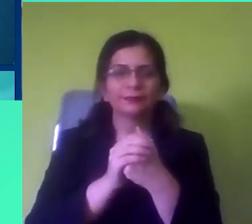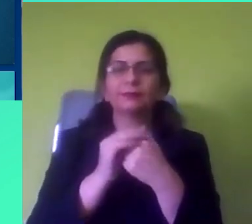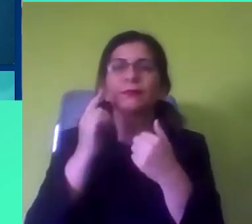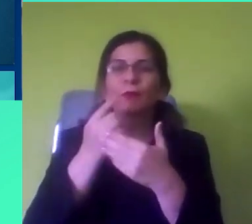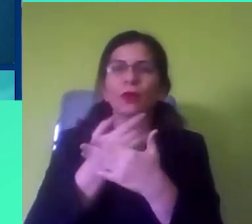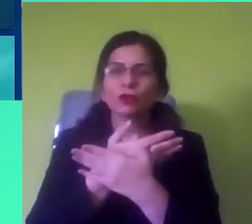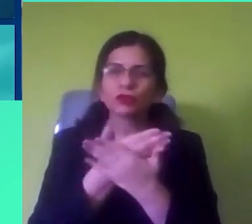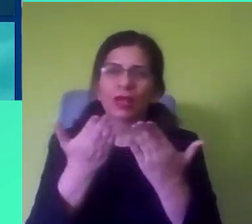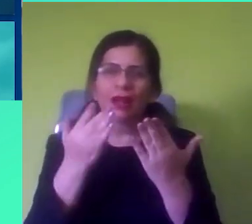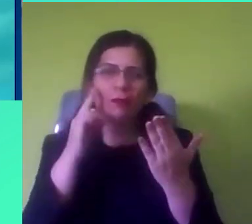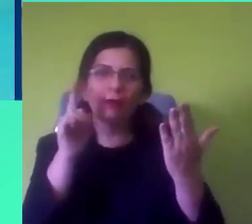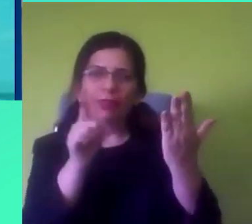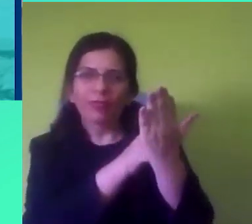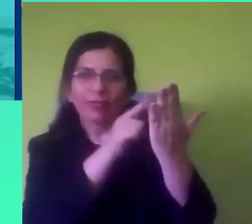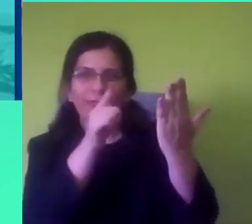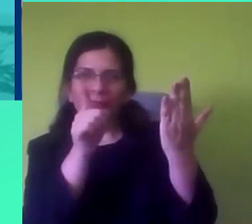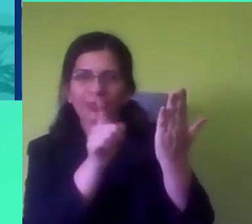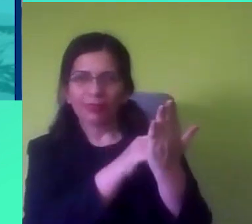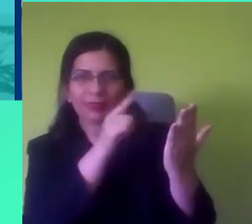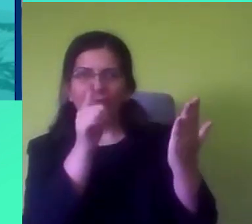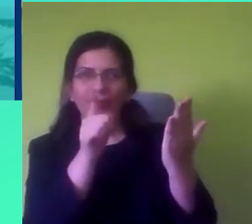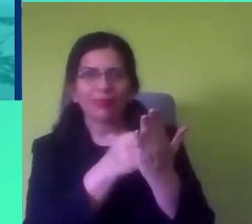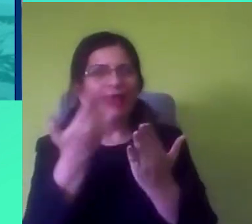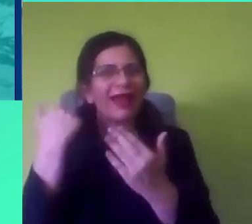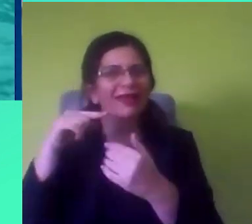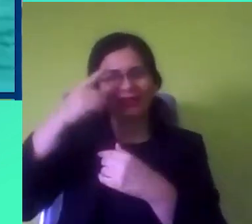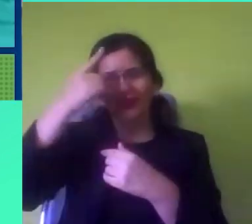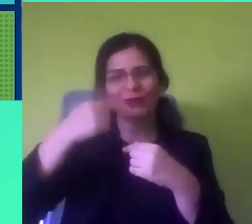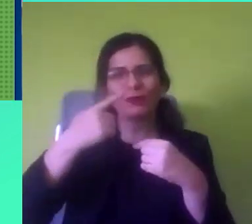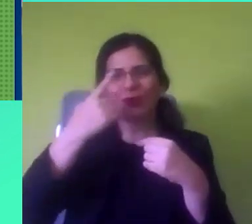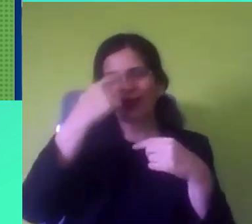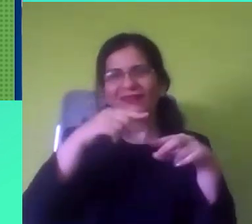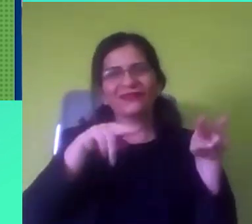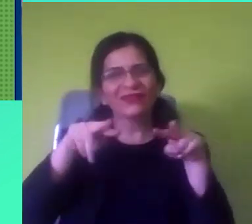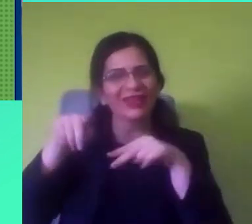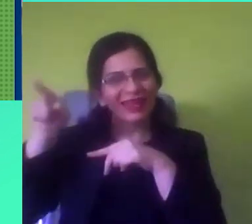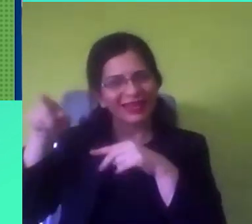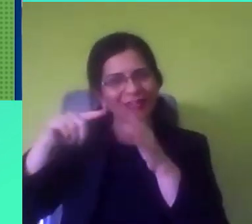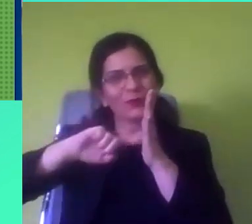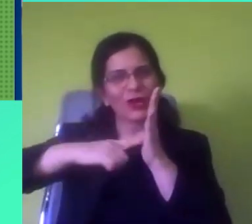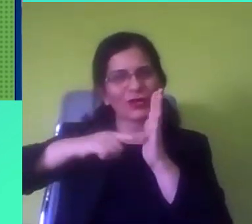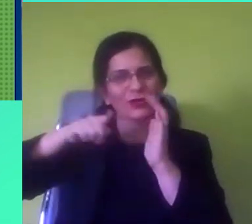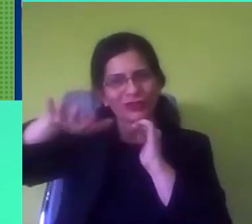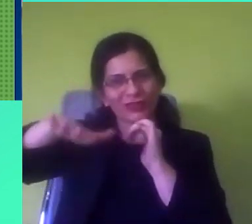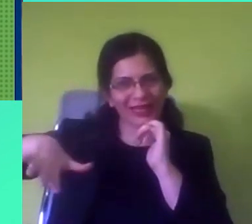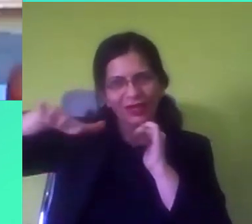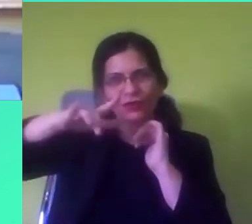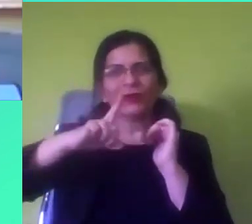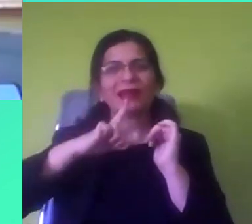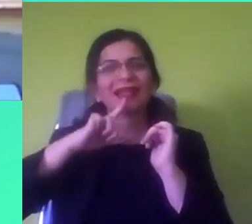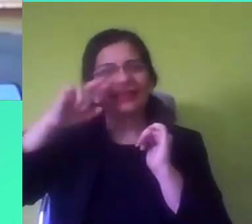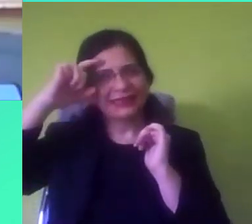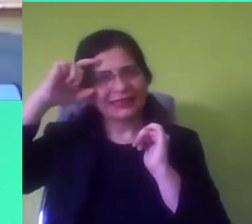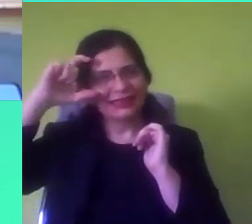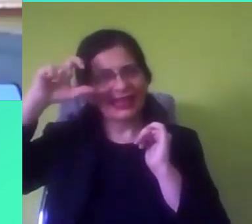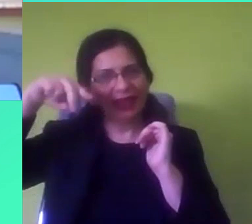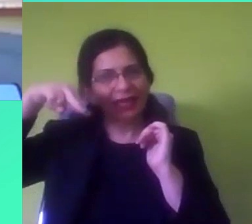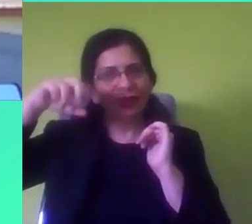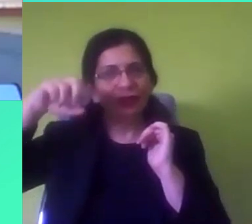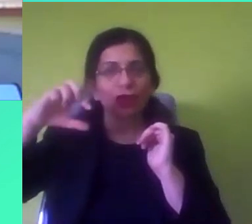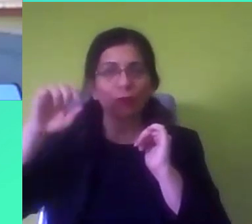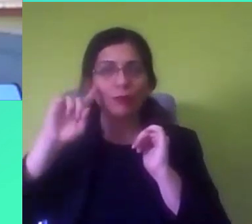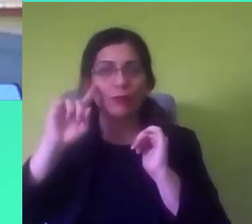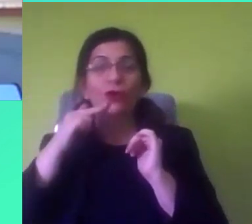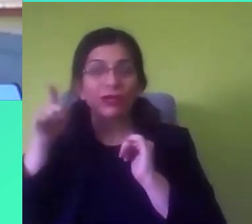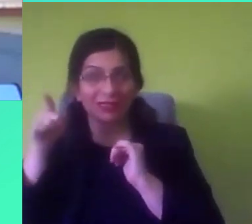la sala de glaciares que se hizo para Tecnópolis, para la feria de Tecnópolis, a todo el país.